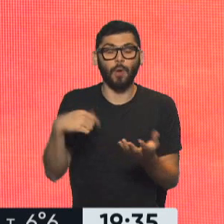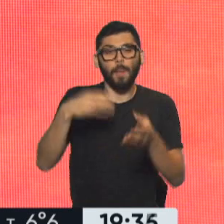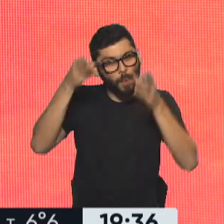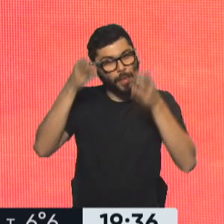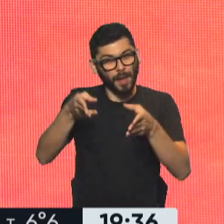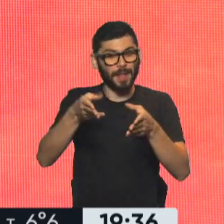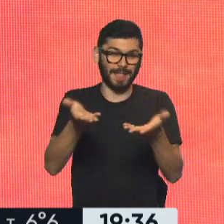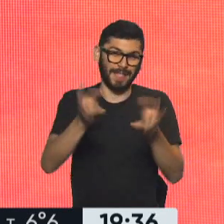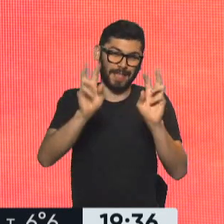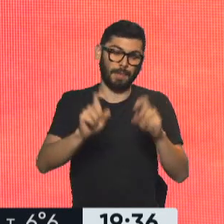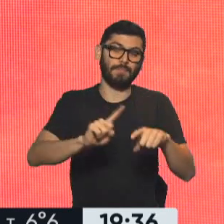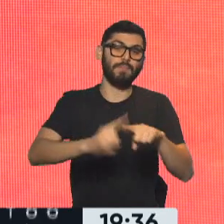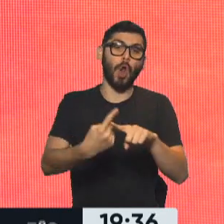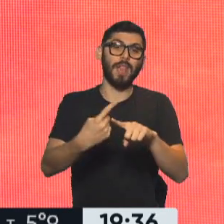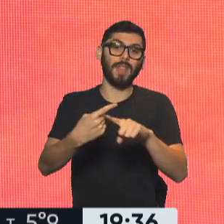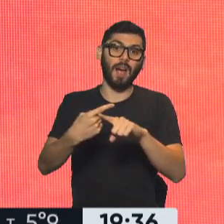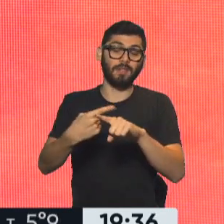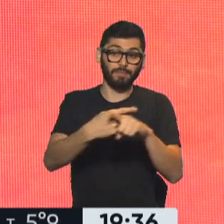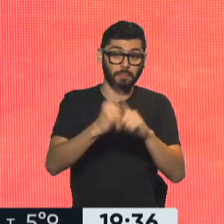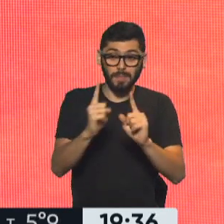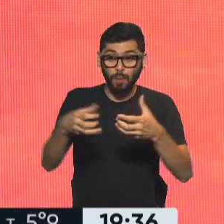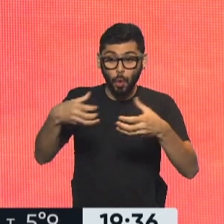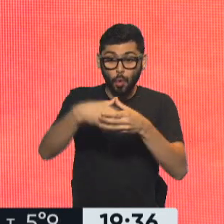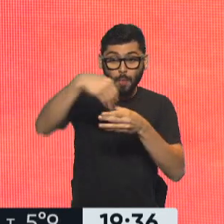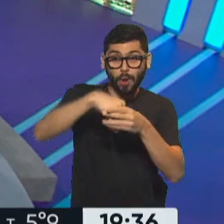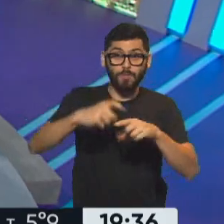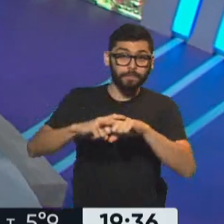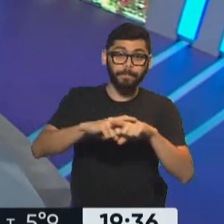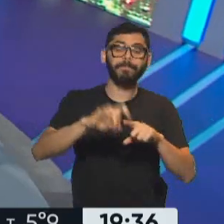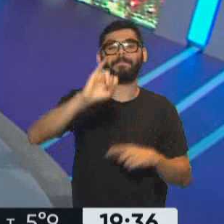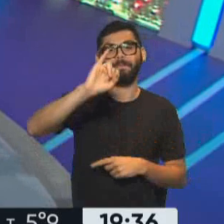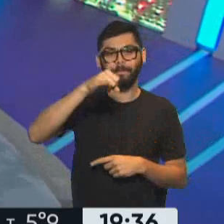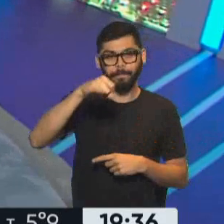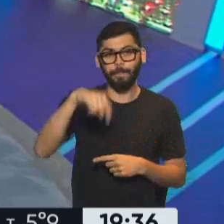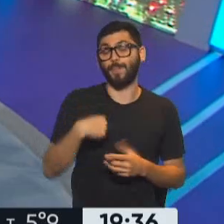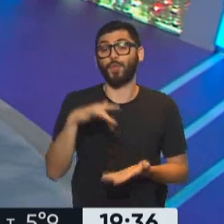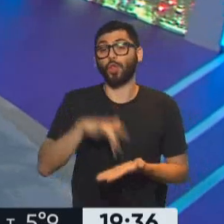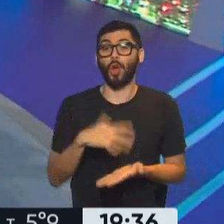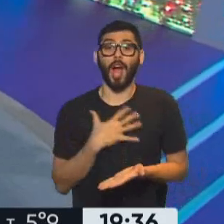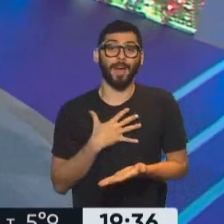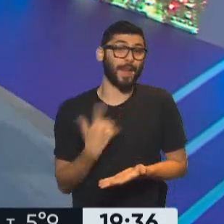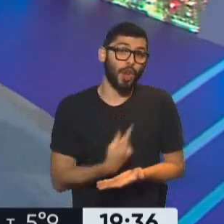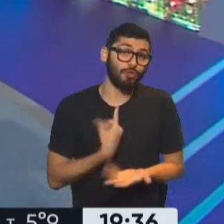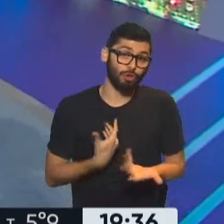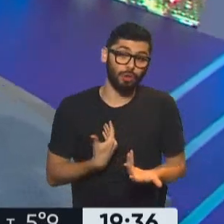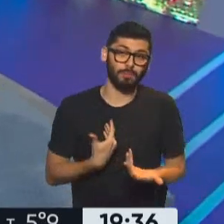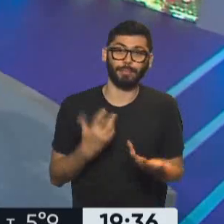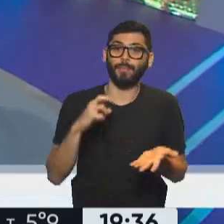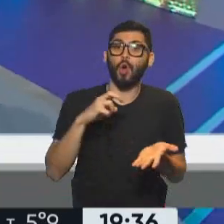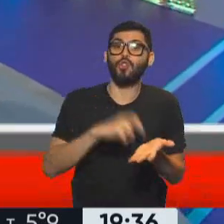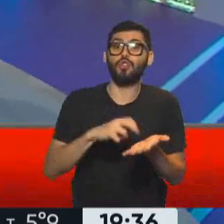las tensiones políticas e incluso dentro de un partido dentro de una agrupación y si está la parte de estos a nosotros en medio de noticias